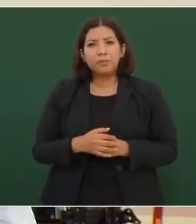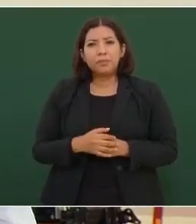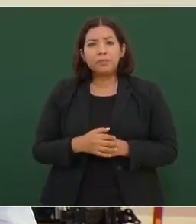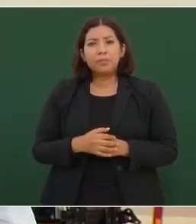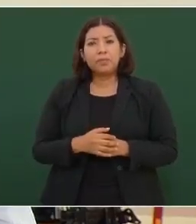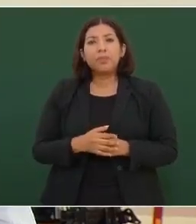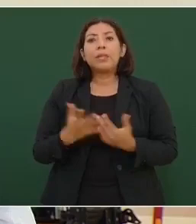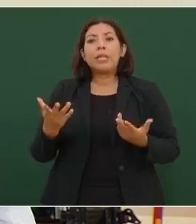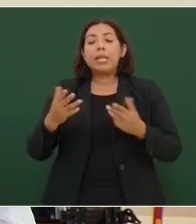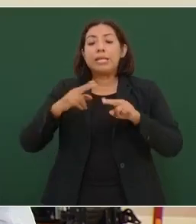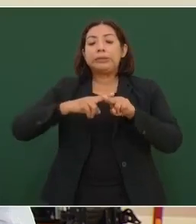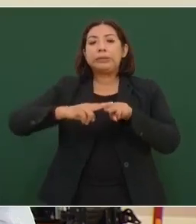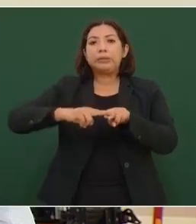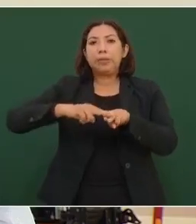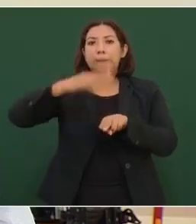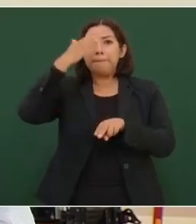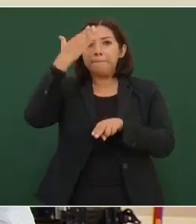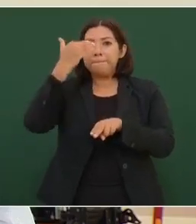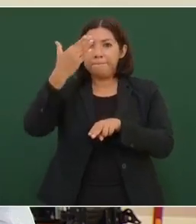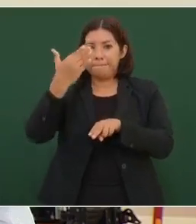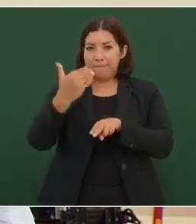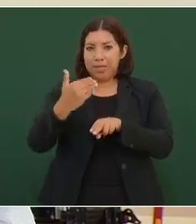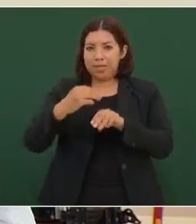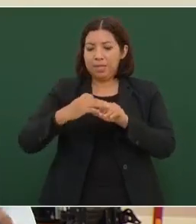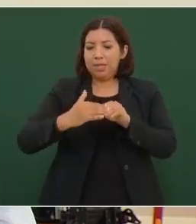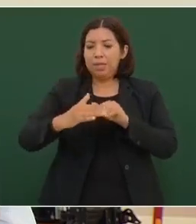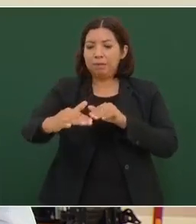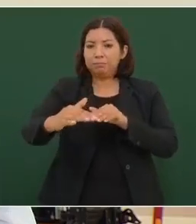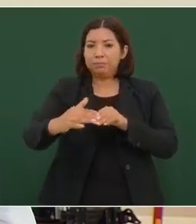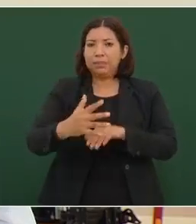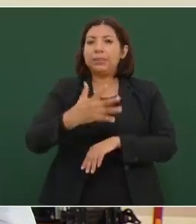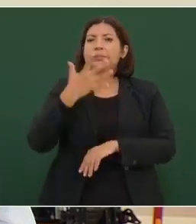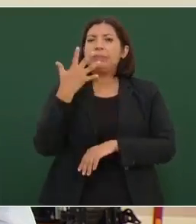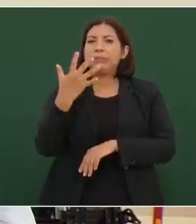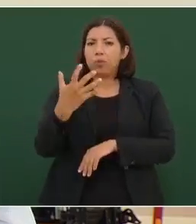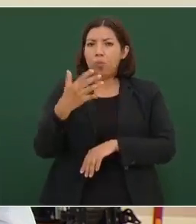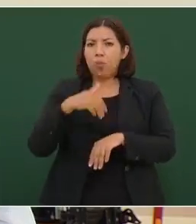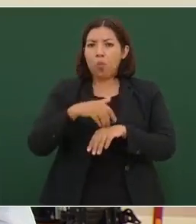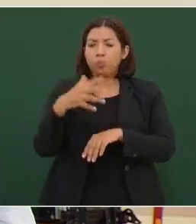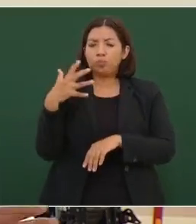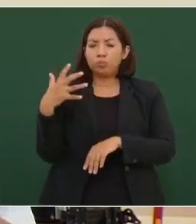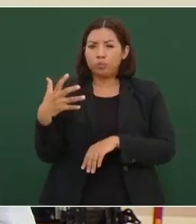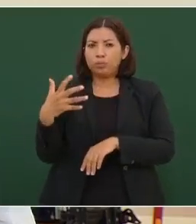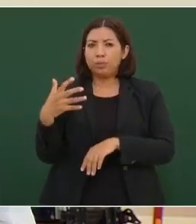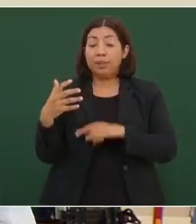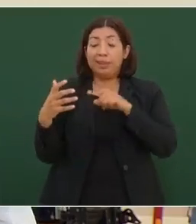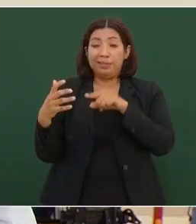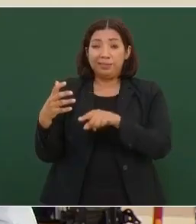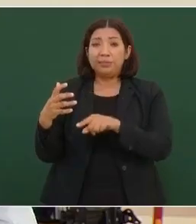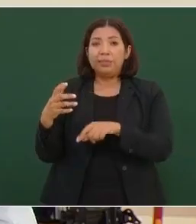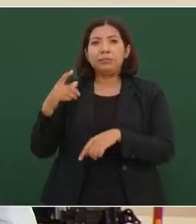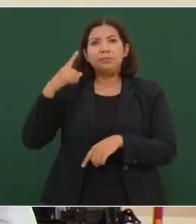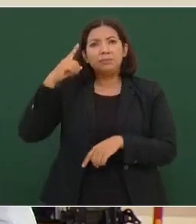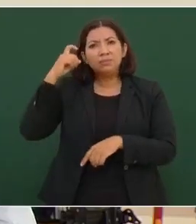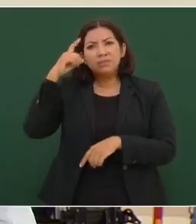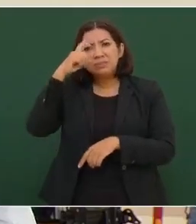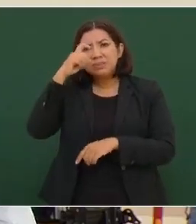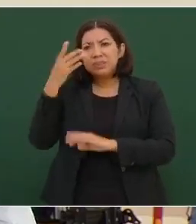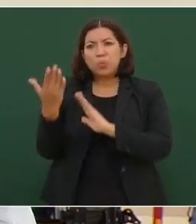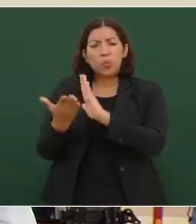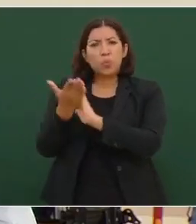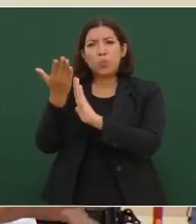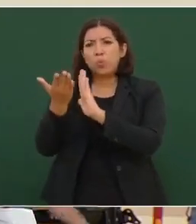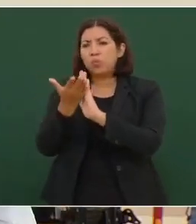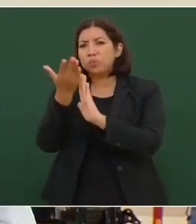tramo 5. El tramo 5 ha sido uno de los tramos más difíciles en cuanto a la